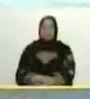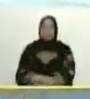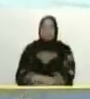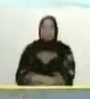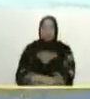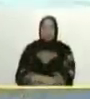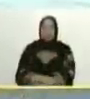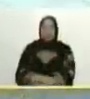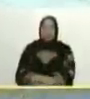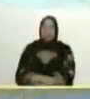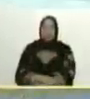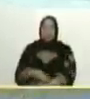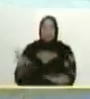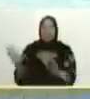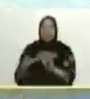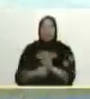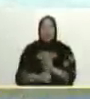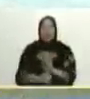viviendo del robo